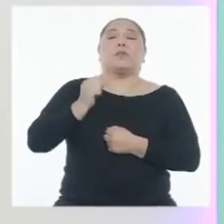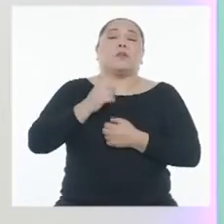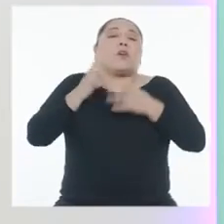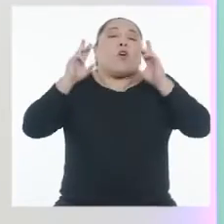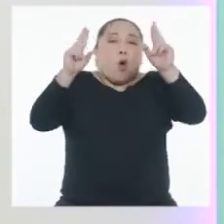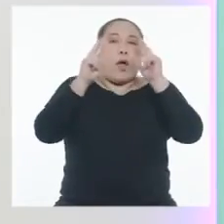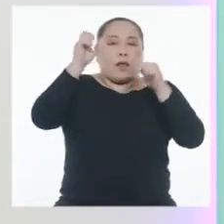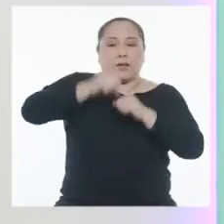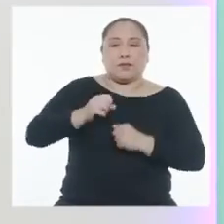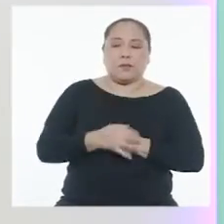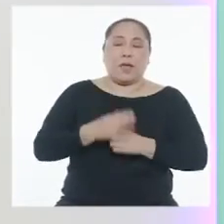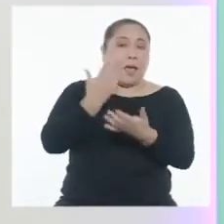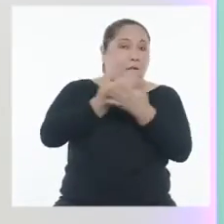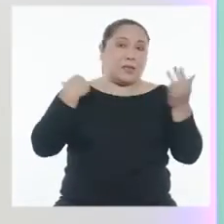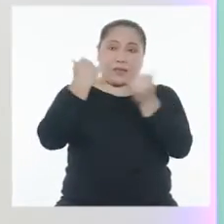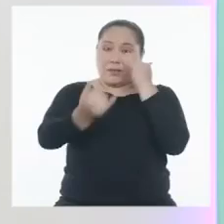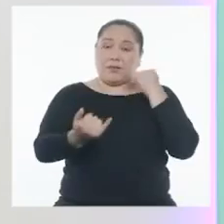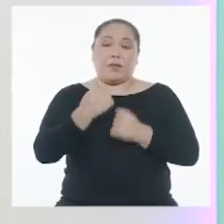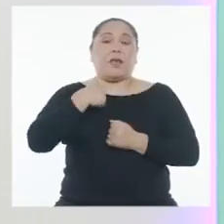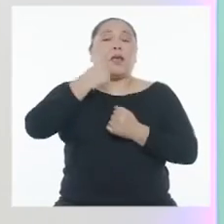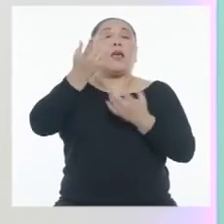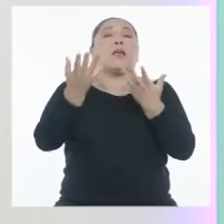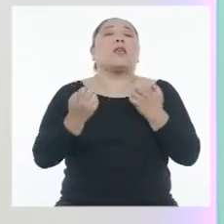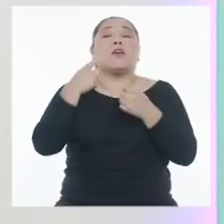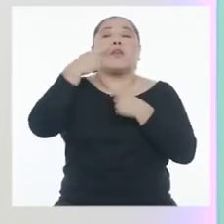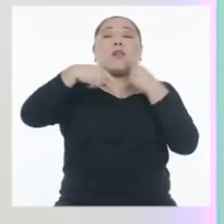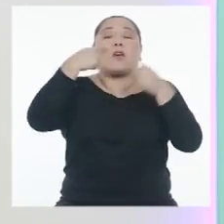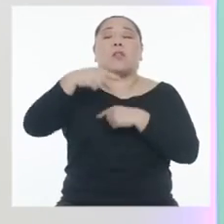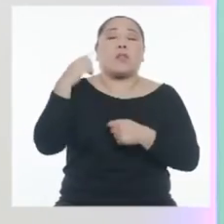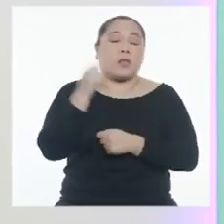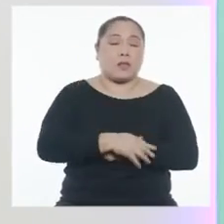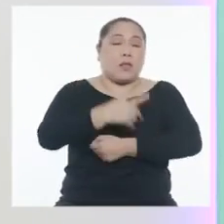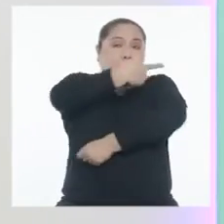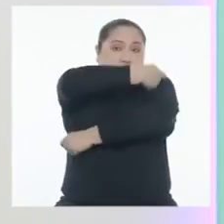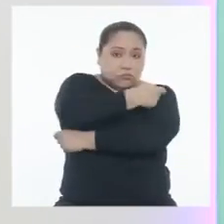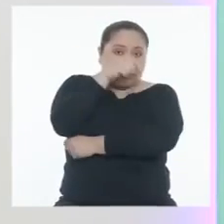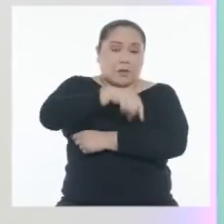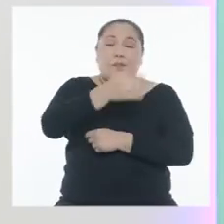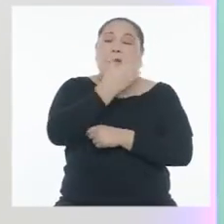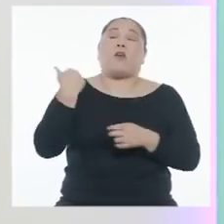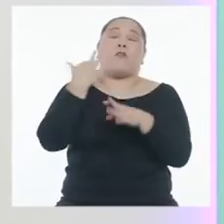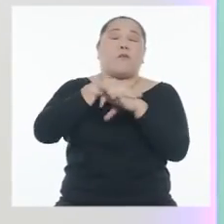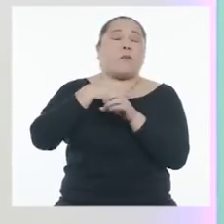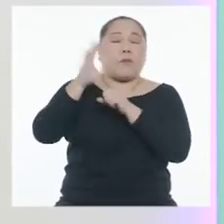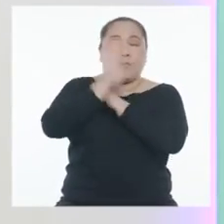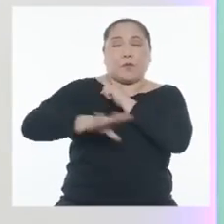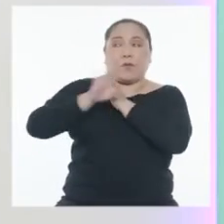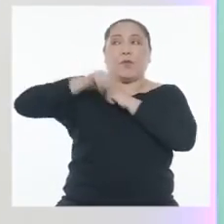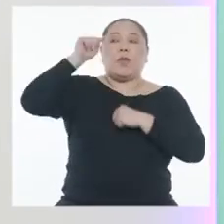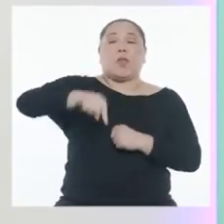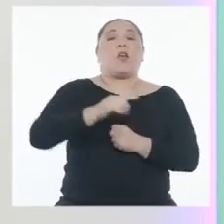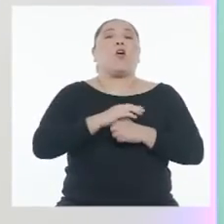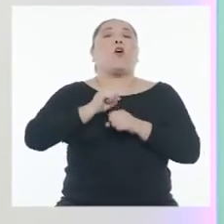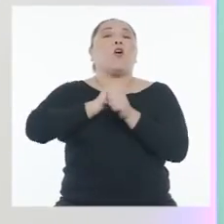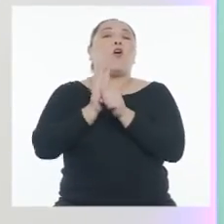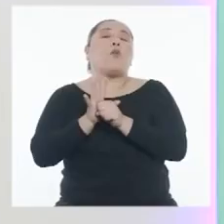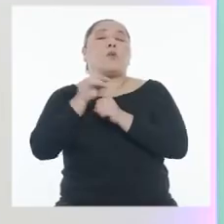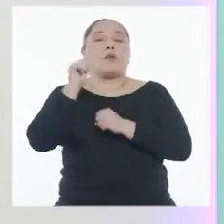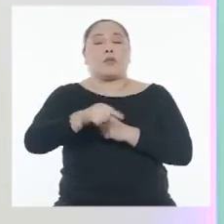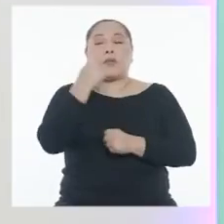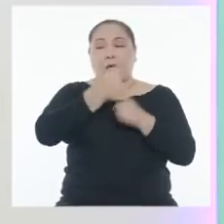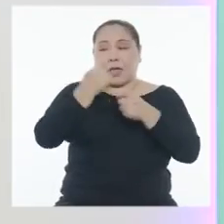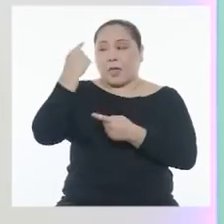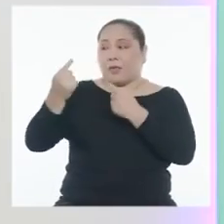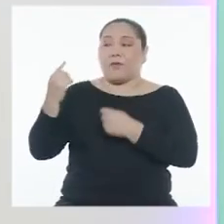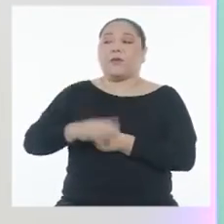Pues que así sea. Antes de irnos, quiero recordarles que la vacuna es la mejor forma de protegernos contra la COVID-19